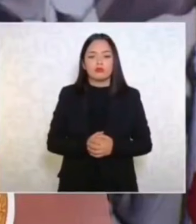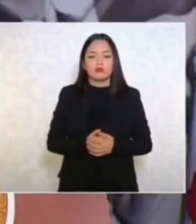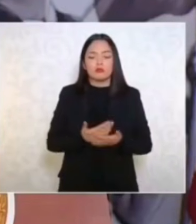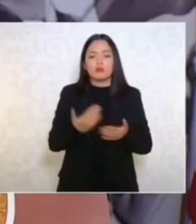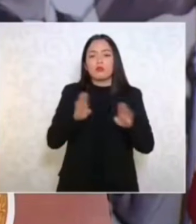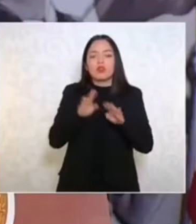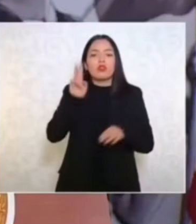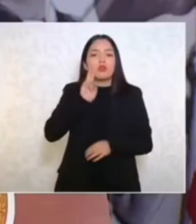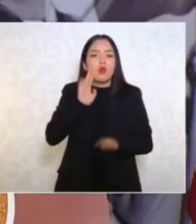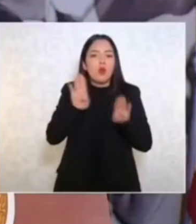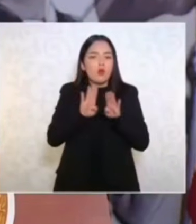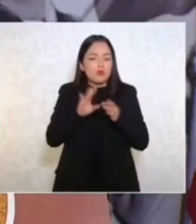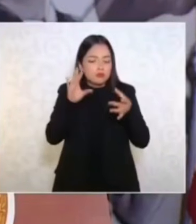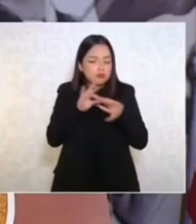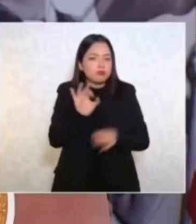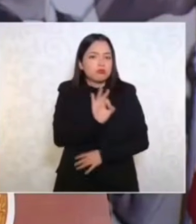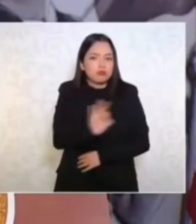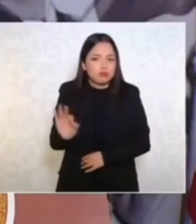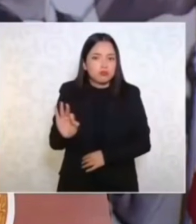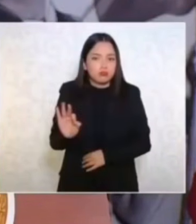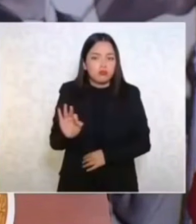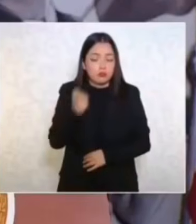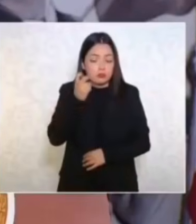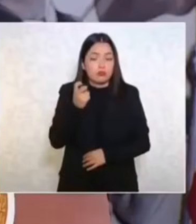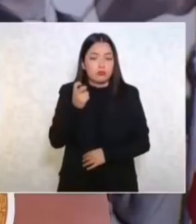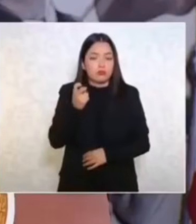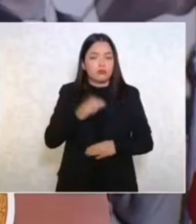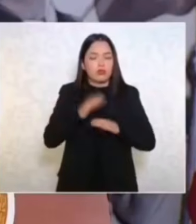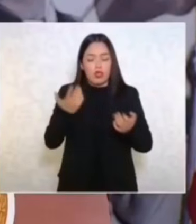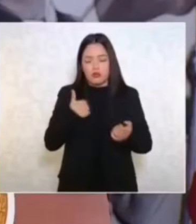este intercambio comercial entre los dos países. Entonces es relevante las